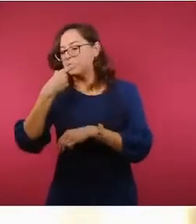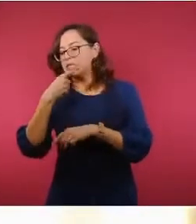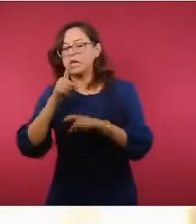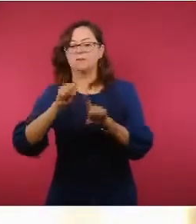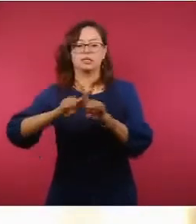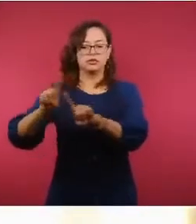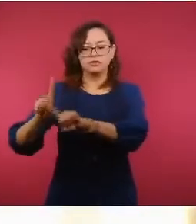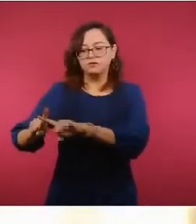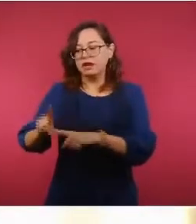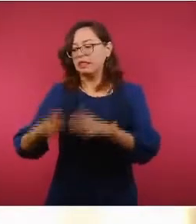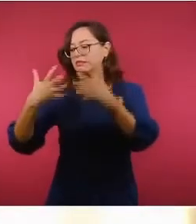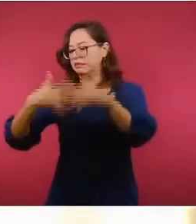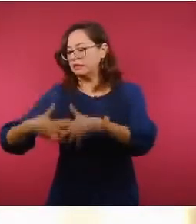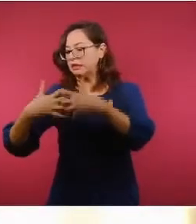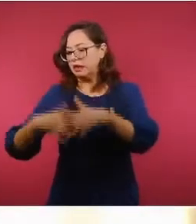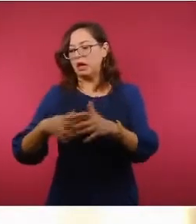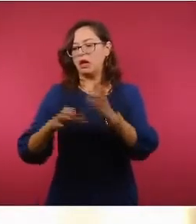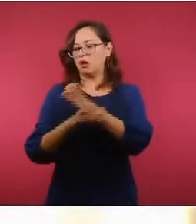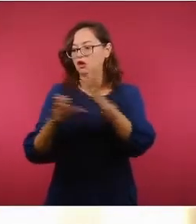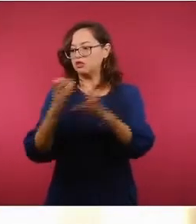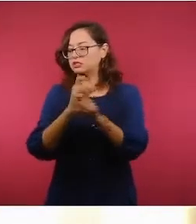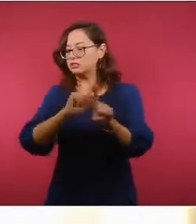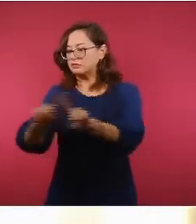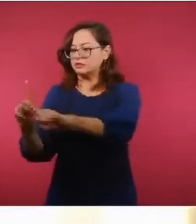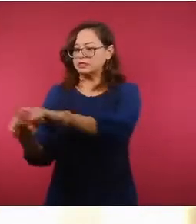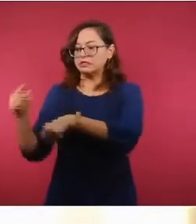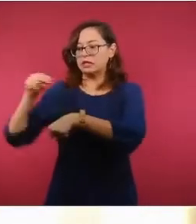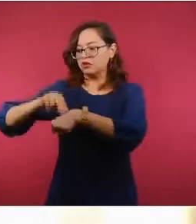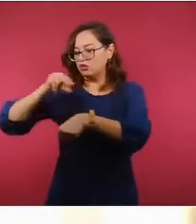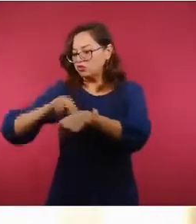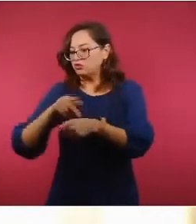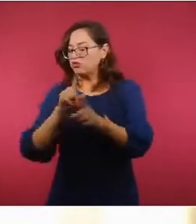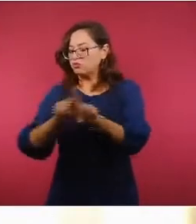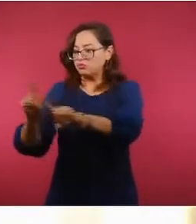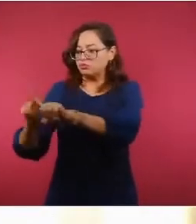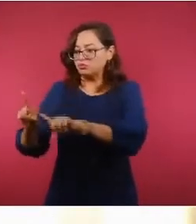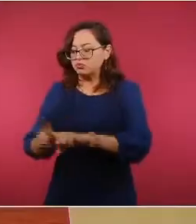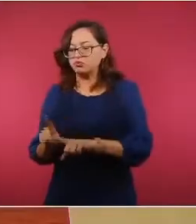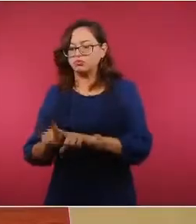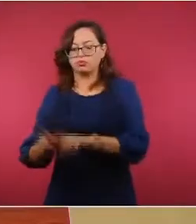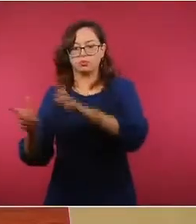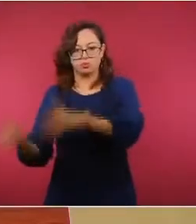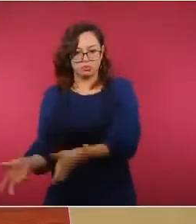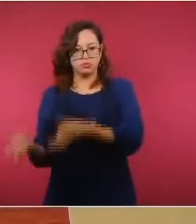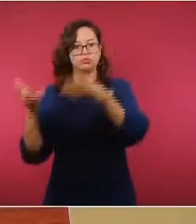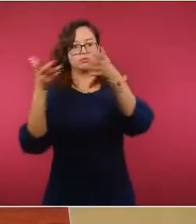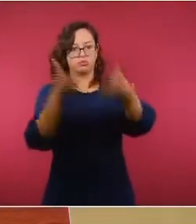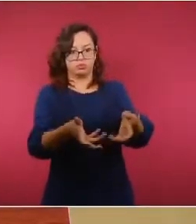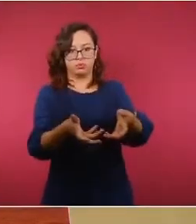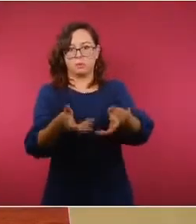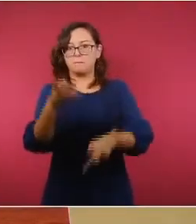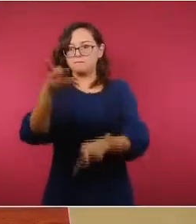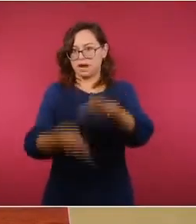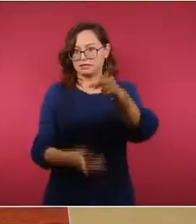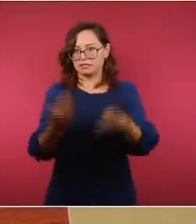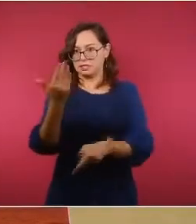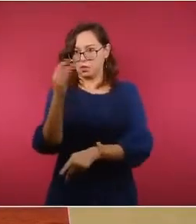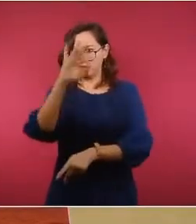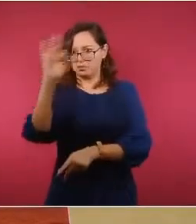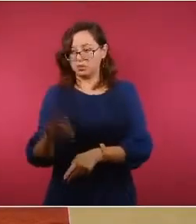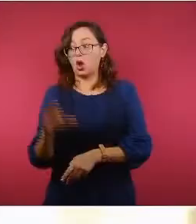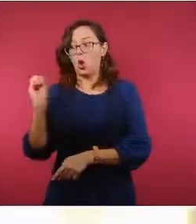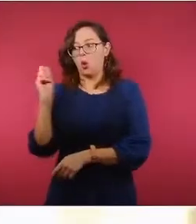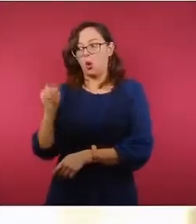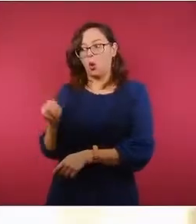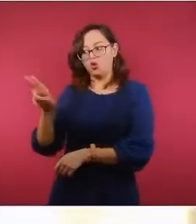la calidad de los equipos médicos y el precio de esos equipos médicos. En el